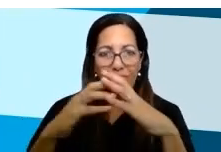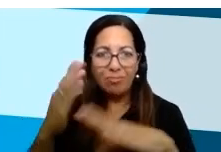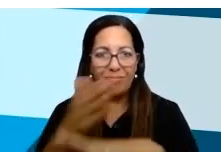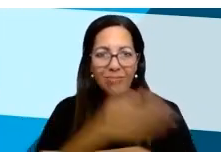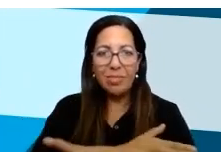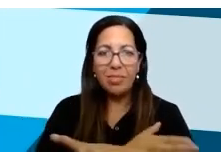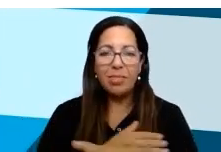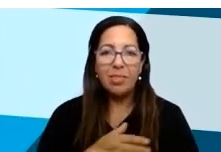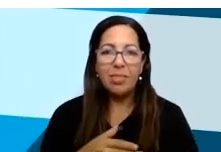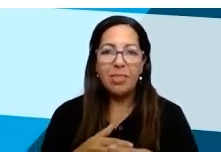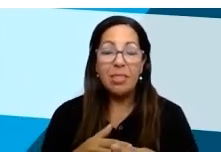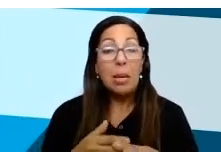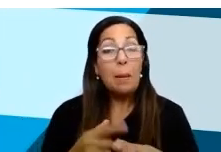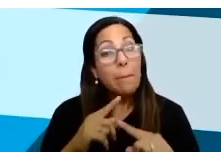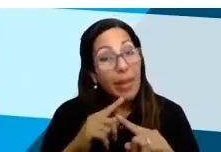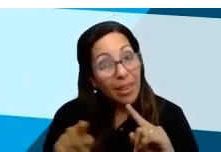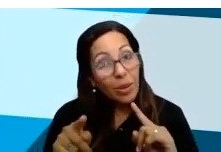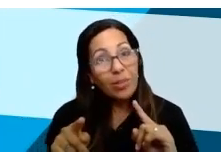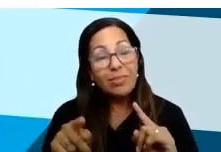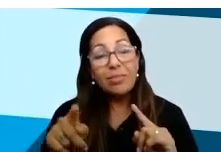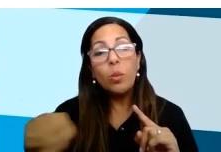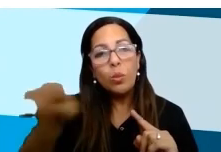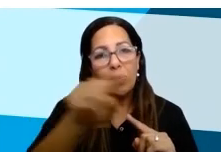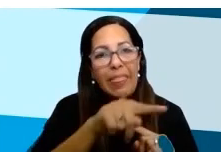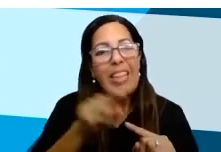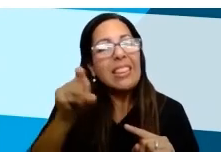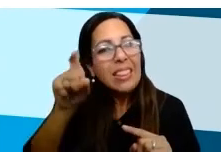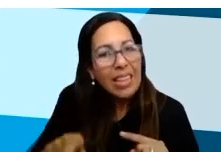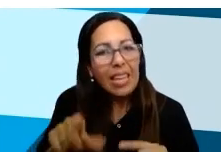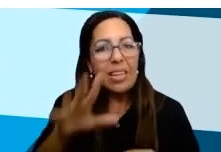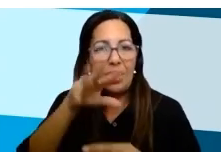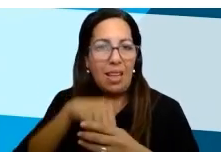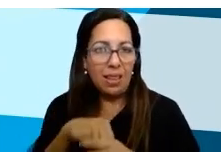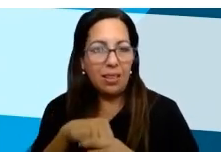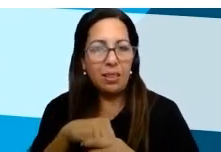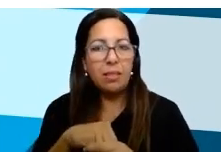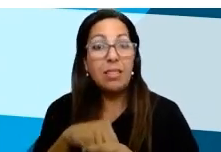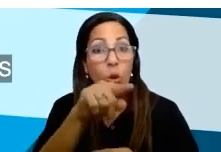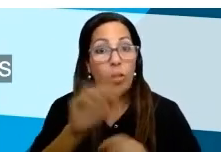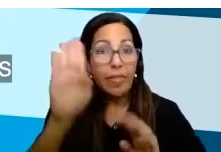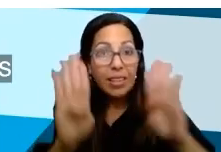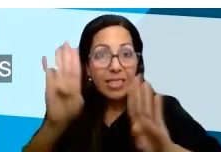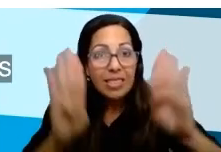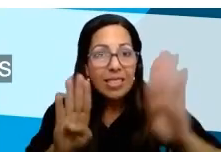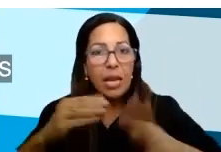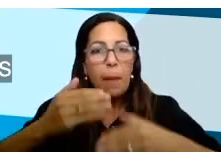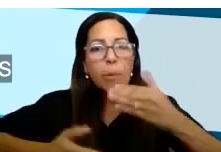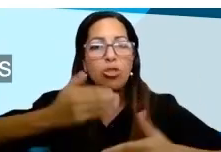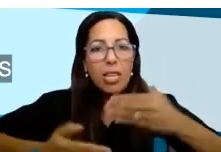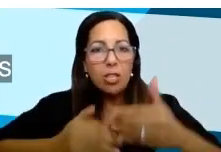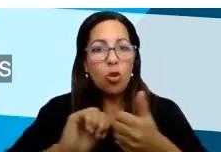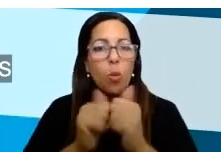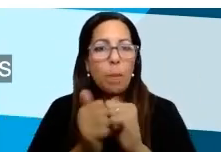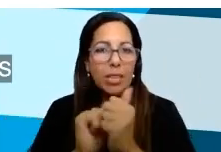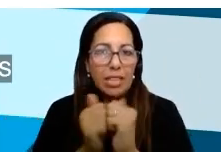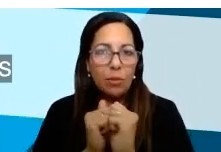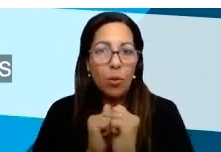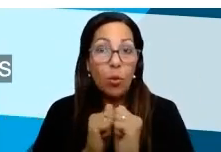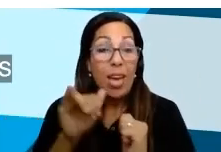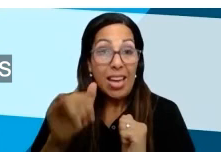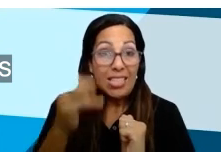pasa si no dicen presente. Necesitamos que liciten en nuestros procesos competitivos. Para eso hemos desarrollado